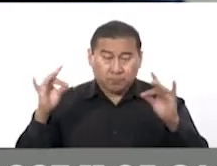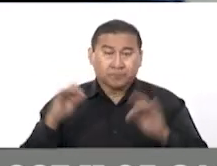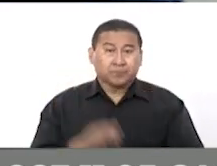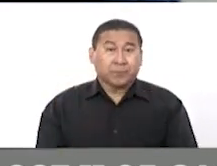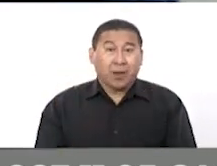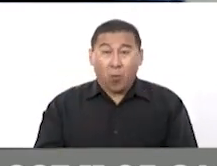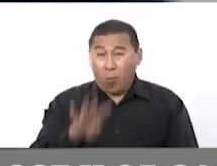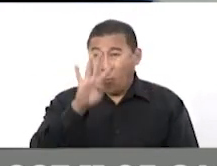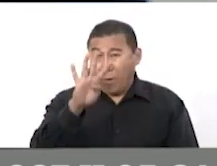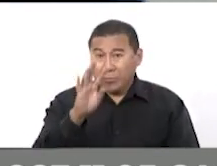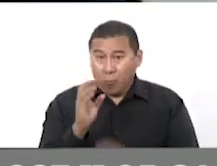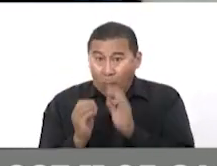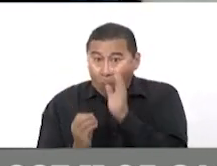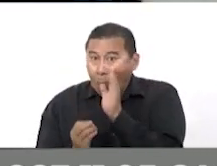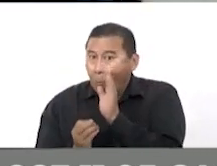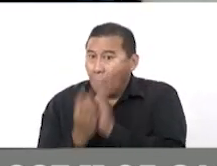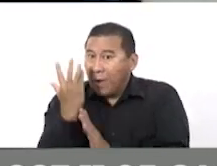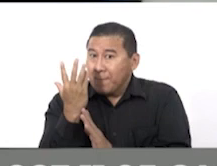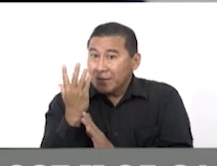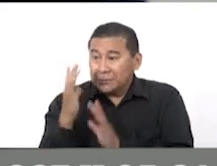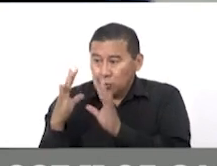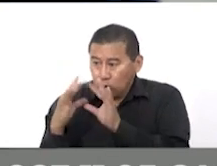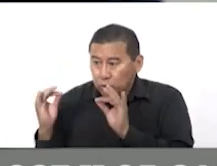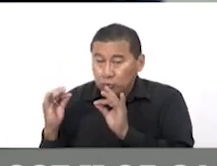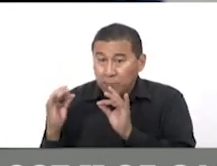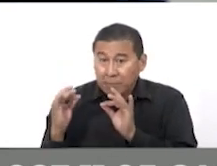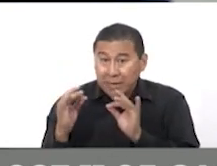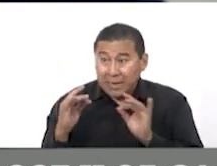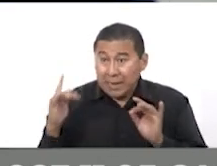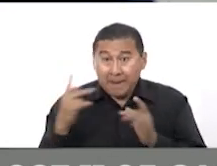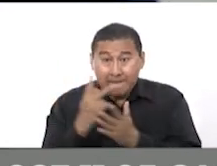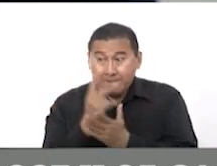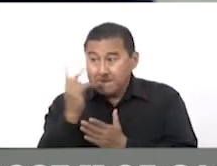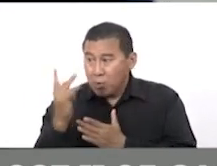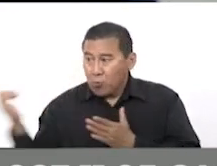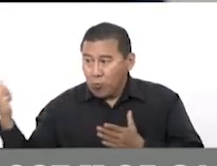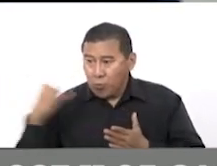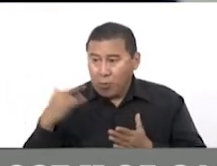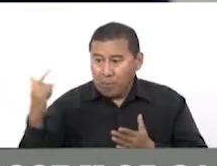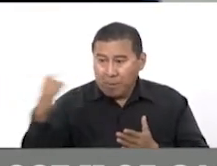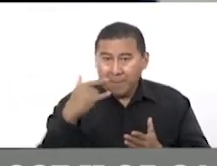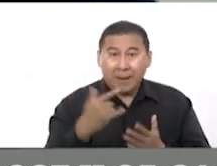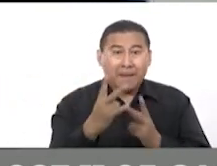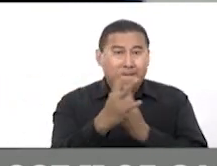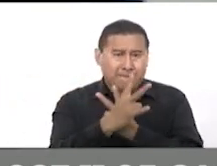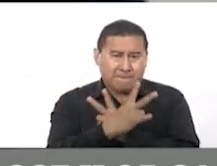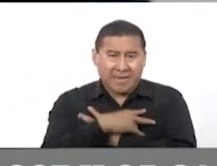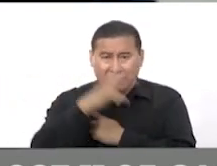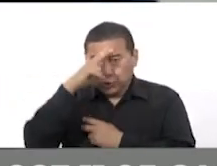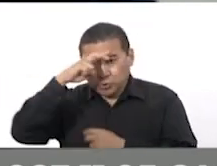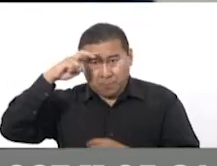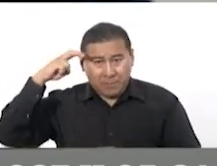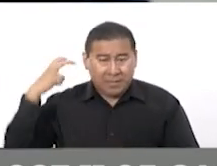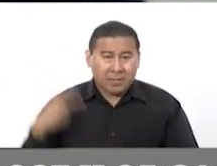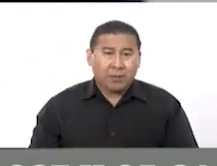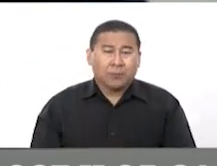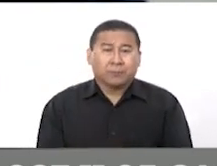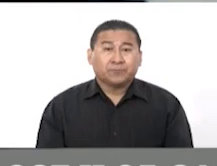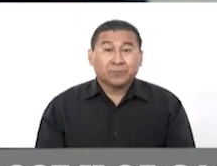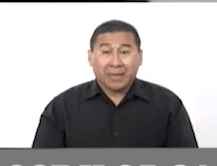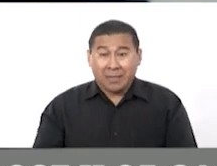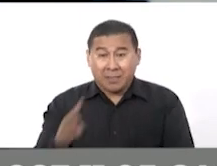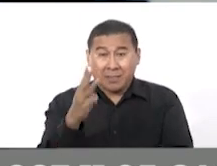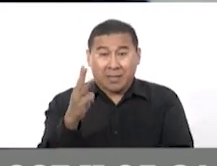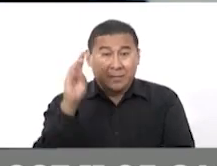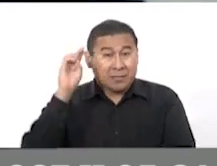cuatro rutas nuevas que van a empezar a partir de mayo. Son el programa que corresponde a las vacaciones de verano. El 3 de